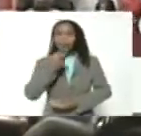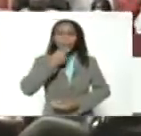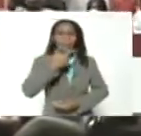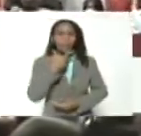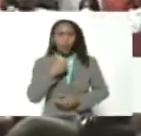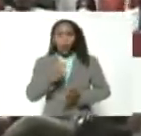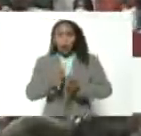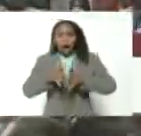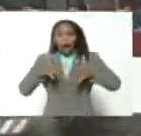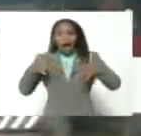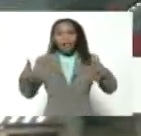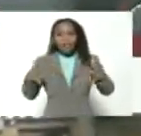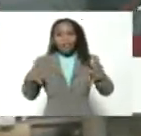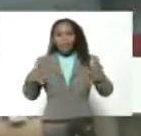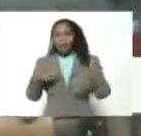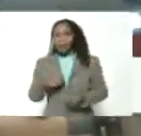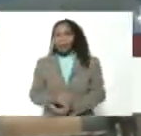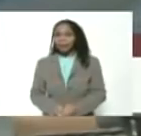de lo grande.